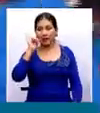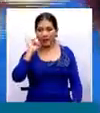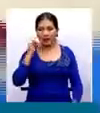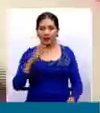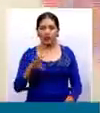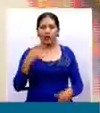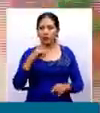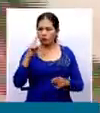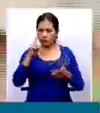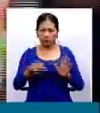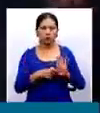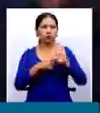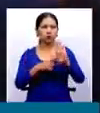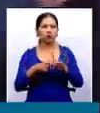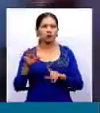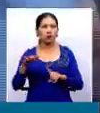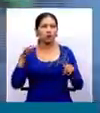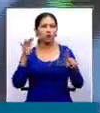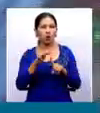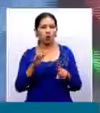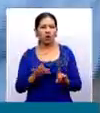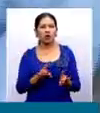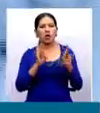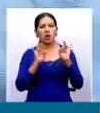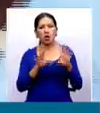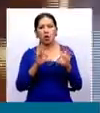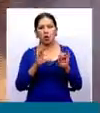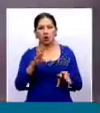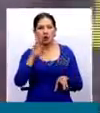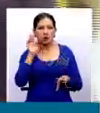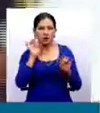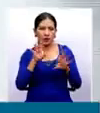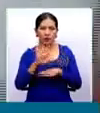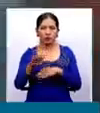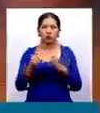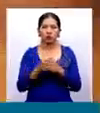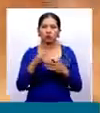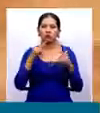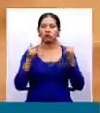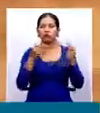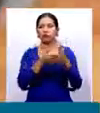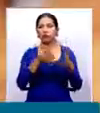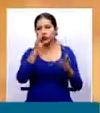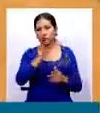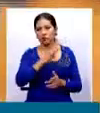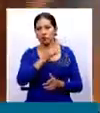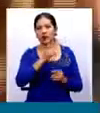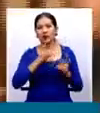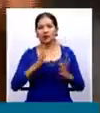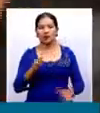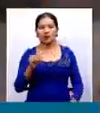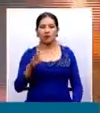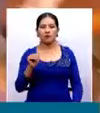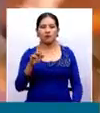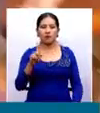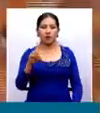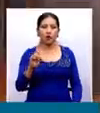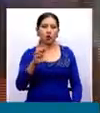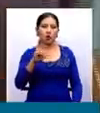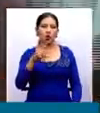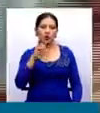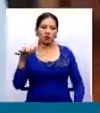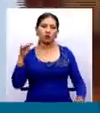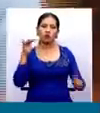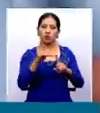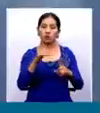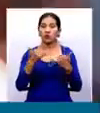una muestra de violencia, de odio, de racismo ante nuestro compañero diputado Abelardo Colque. En este momento yo me